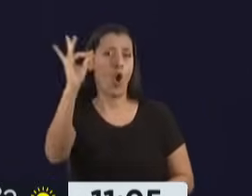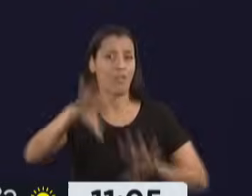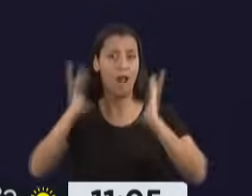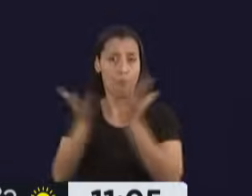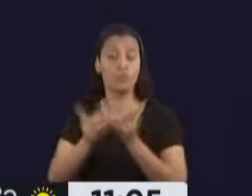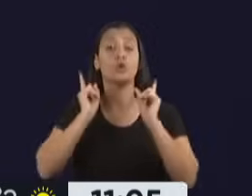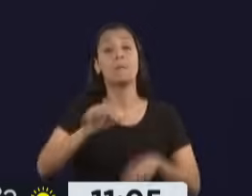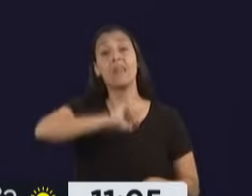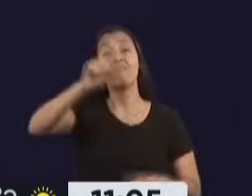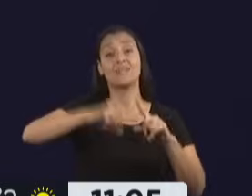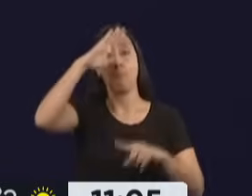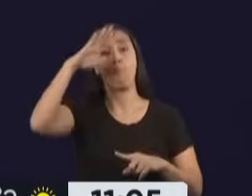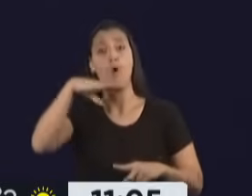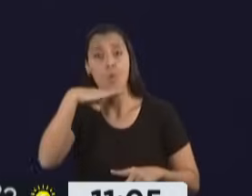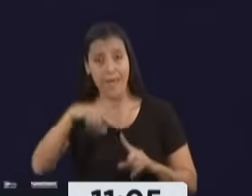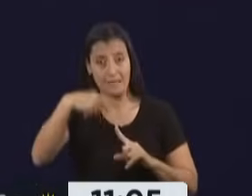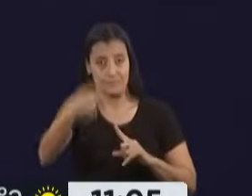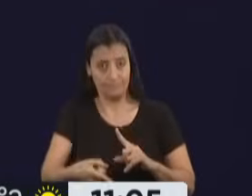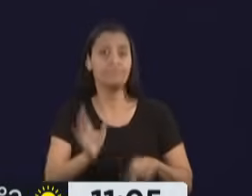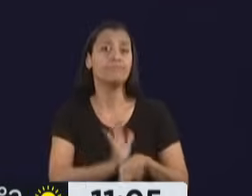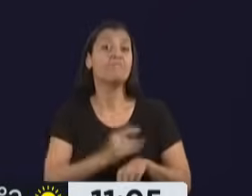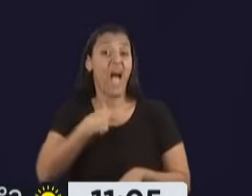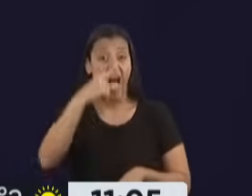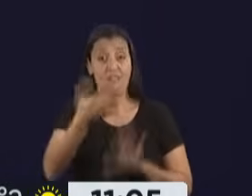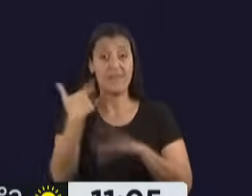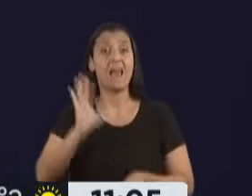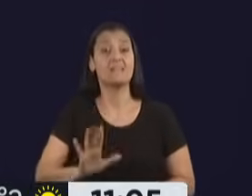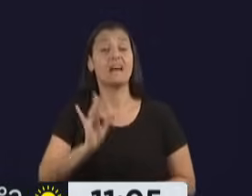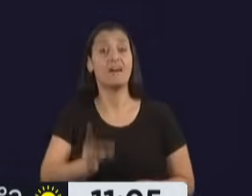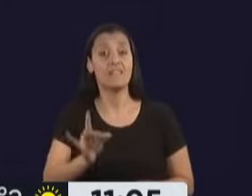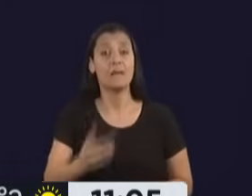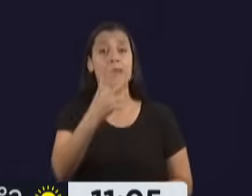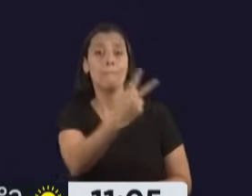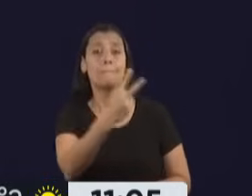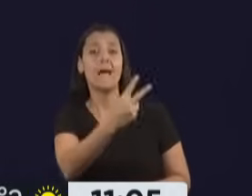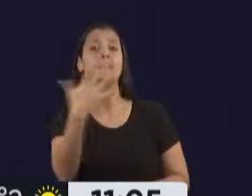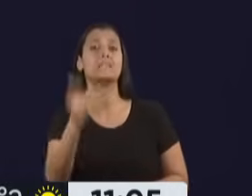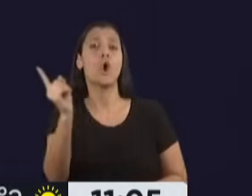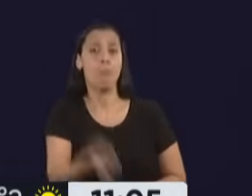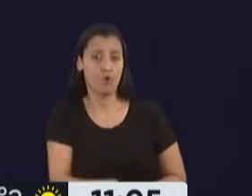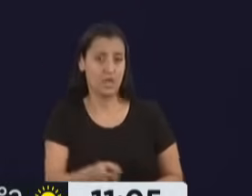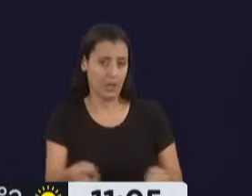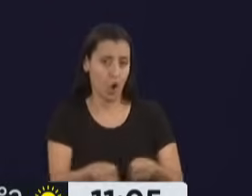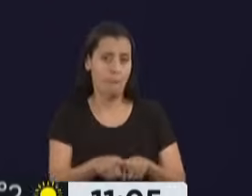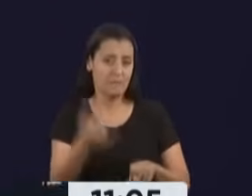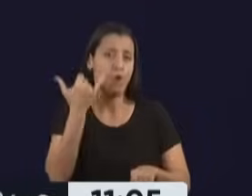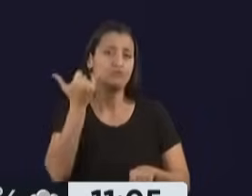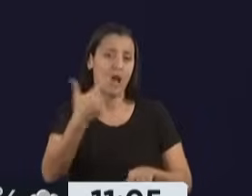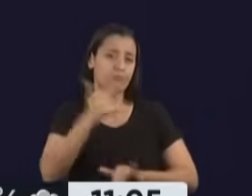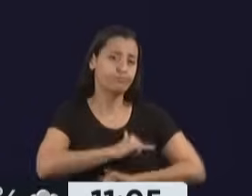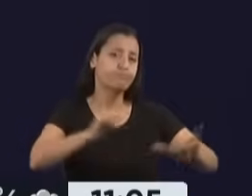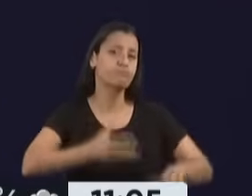inflación mensual terminó siendo en diciembre del 25, algo más del 25%, como hemos dicho en